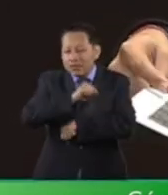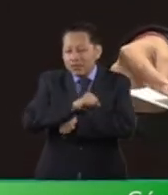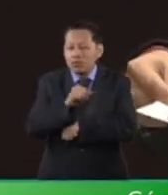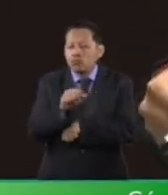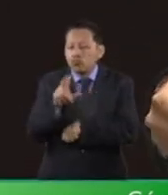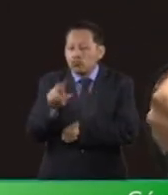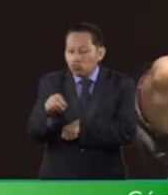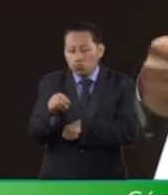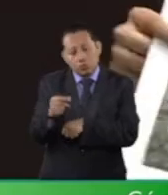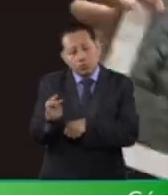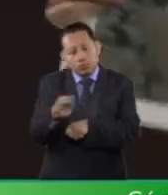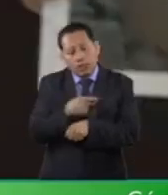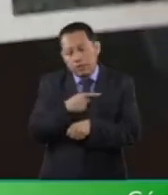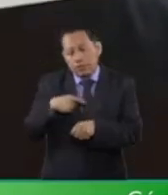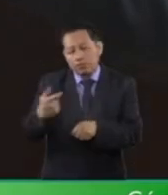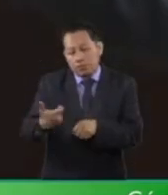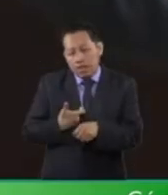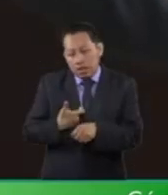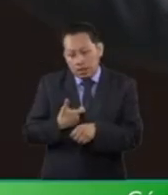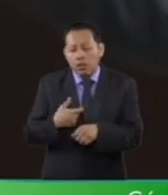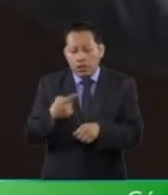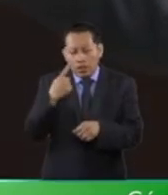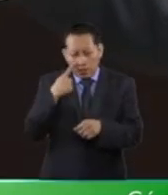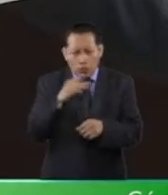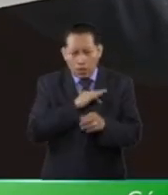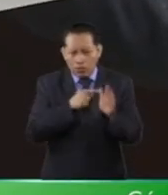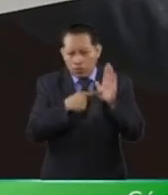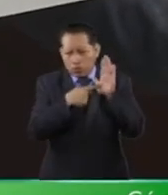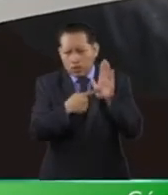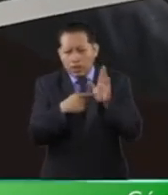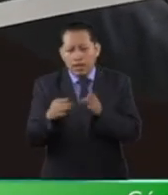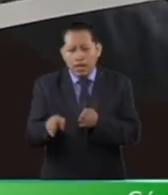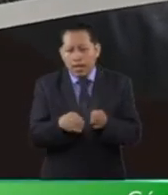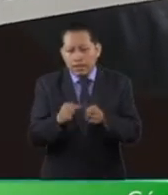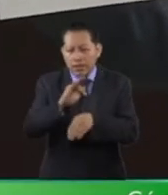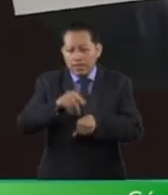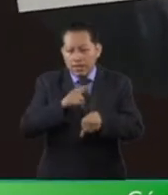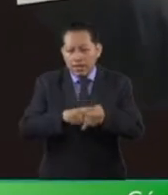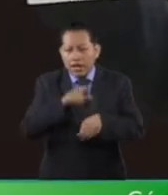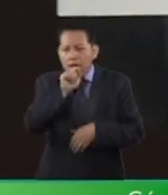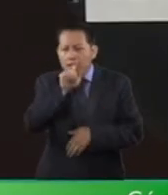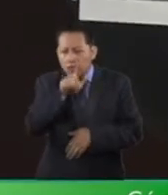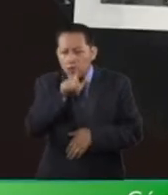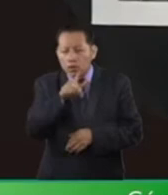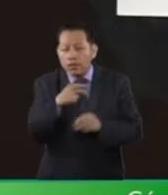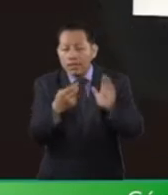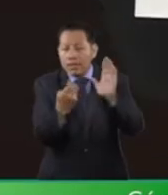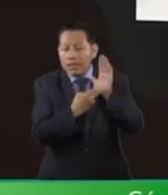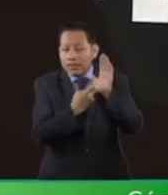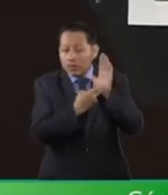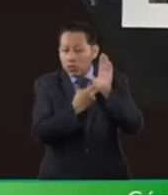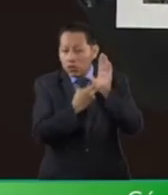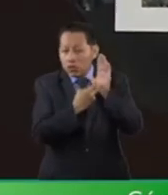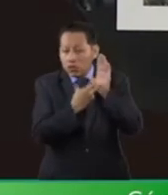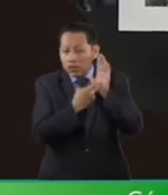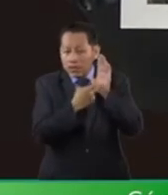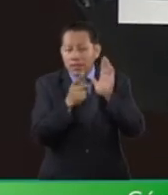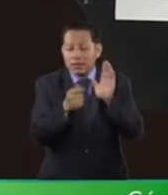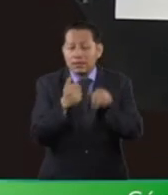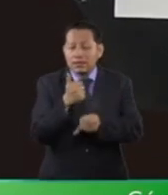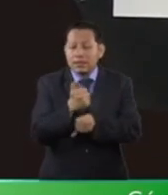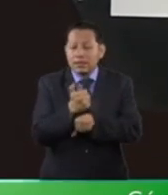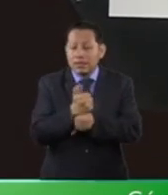muestra, una de las carreteras federales de Jalisco. Esto no dice, esto no muestra el sexto